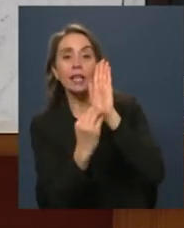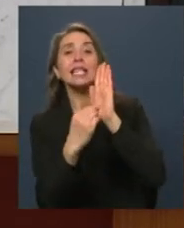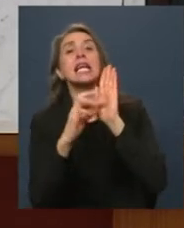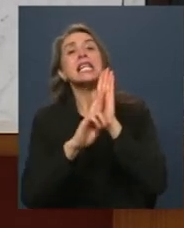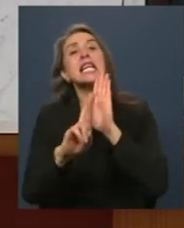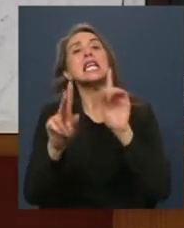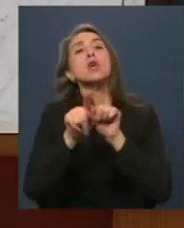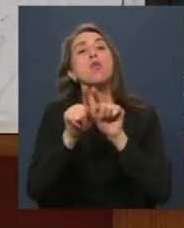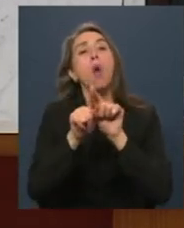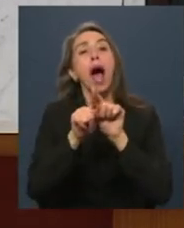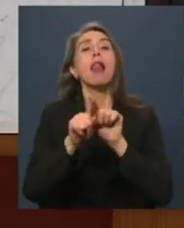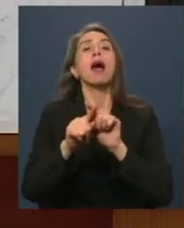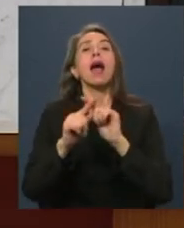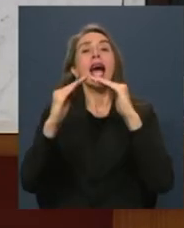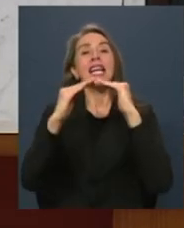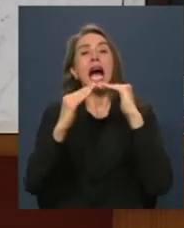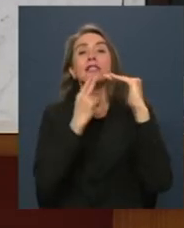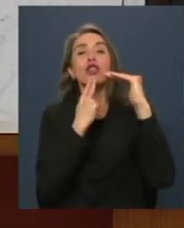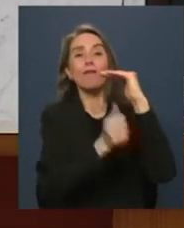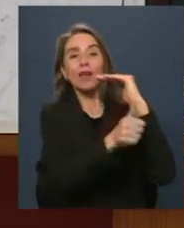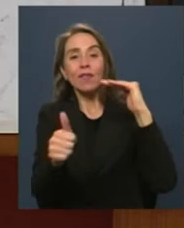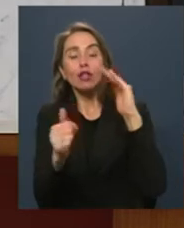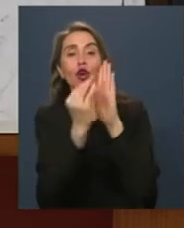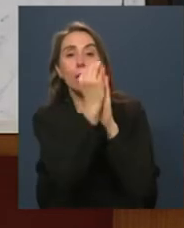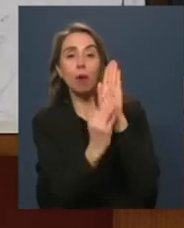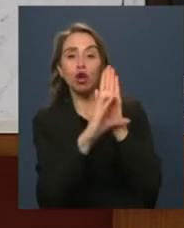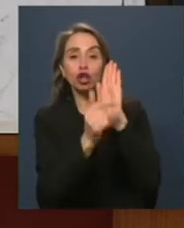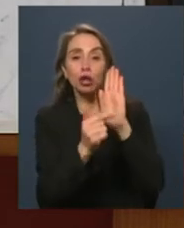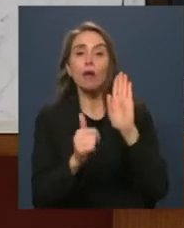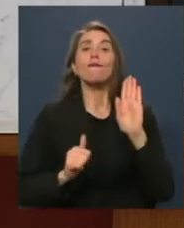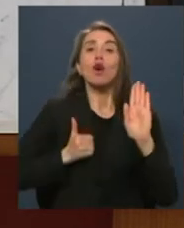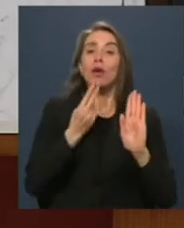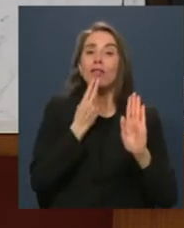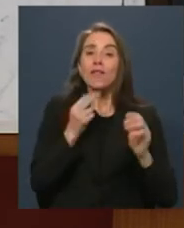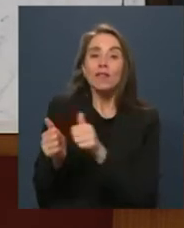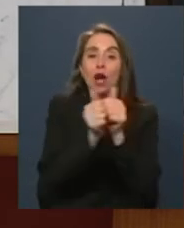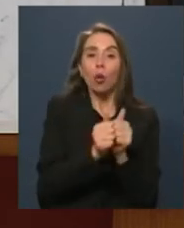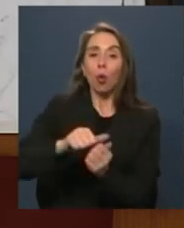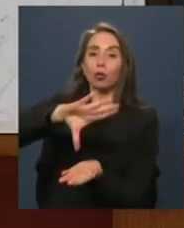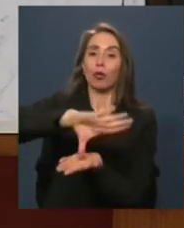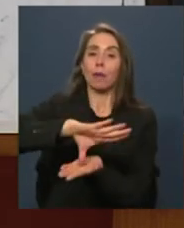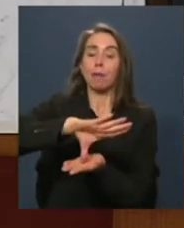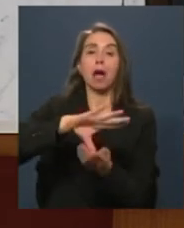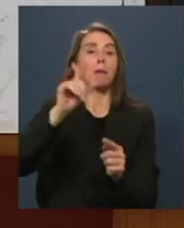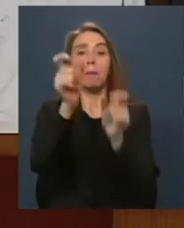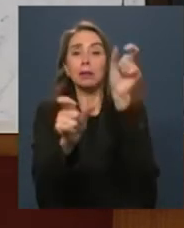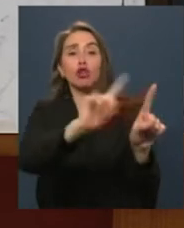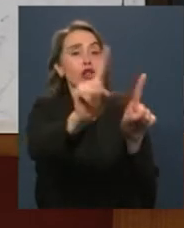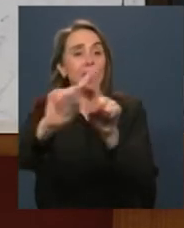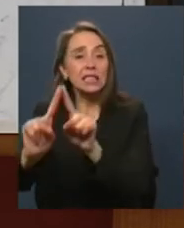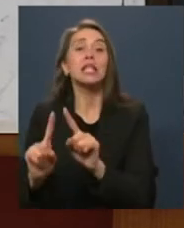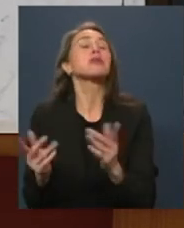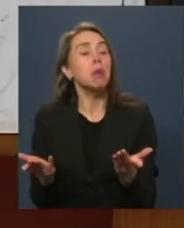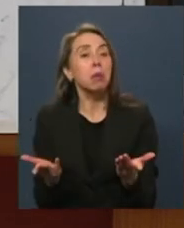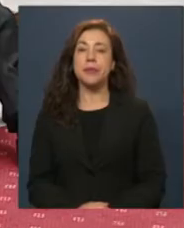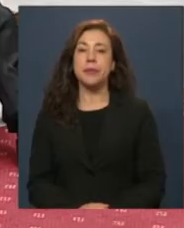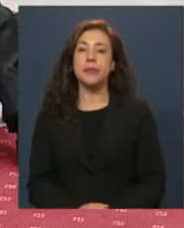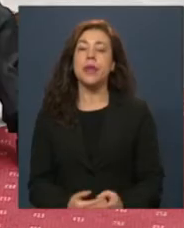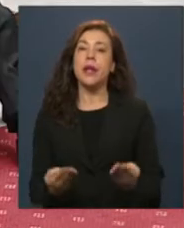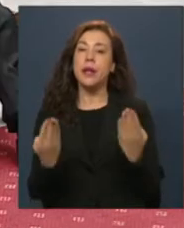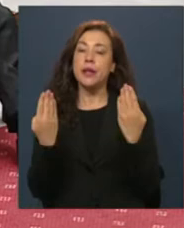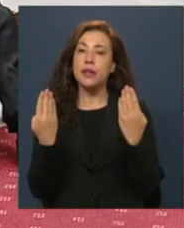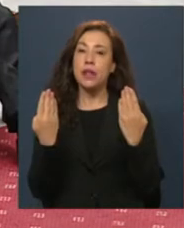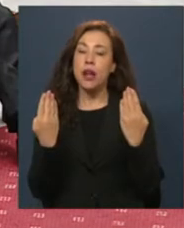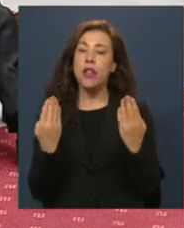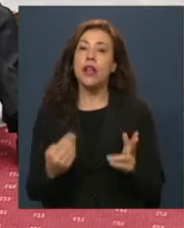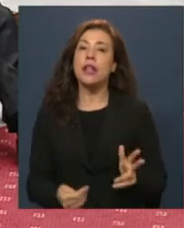todos, que sea la voluntad de vivir juntos, los distintos. Por ende, tenemos la obligación moral y